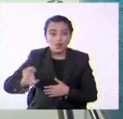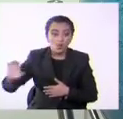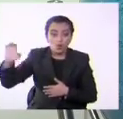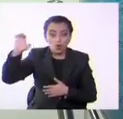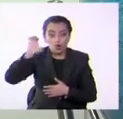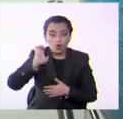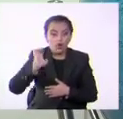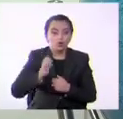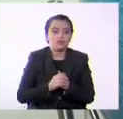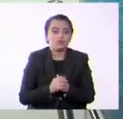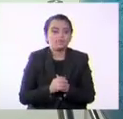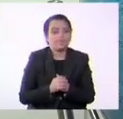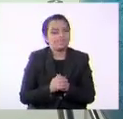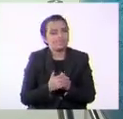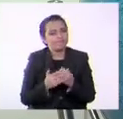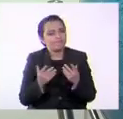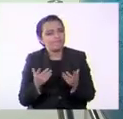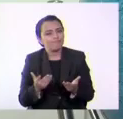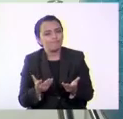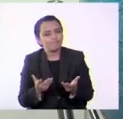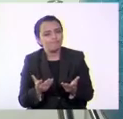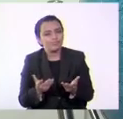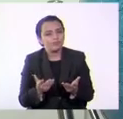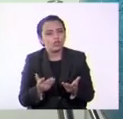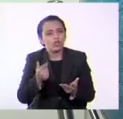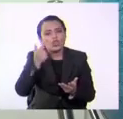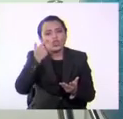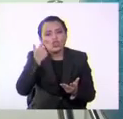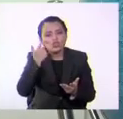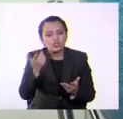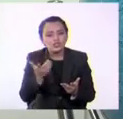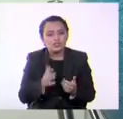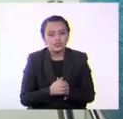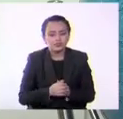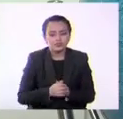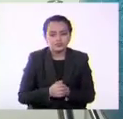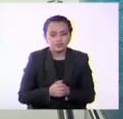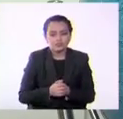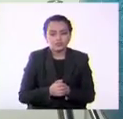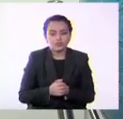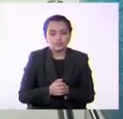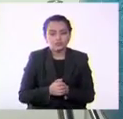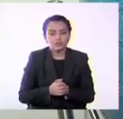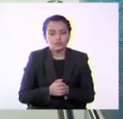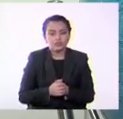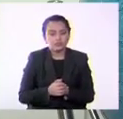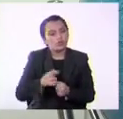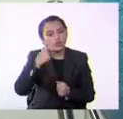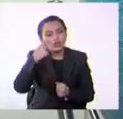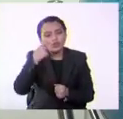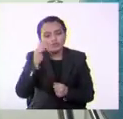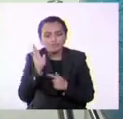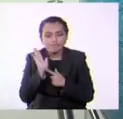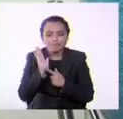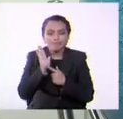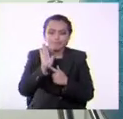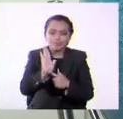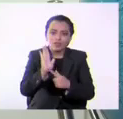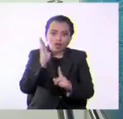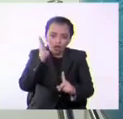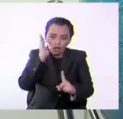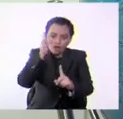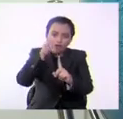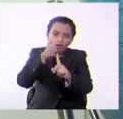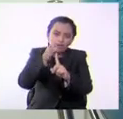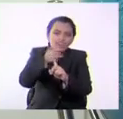megaproyectos, pero ¿en qué áreas también podemos evidenciar estos megaproyectos y qué finalidad tienen también,